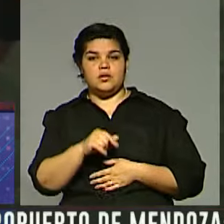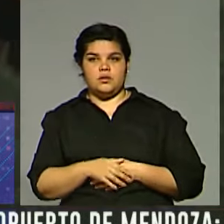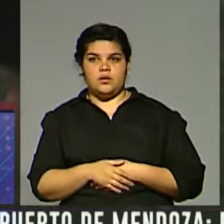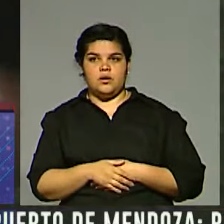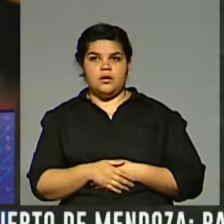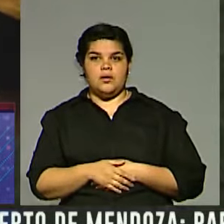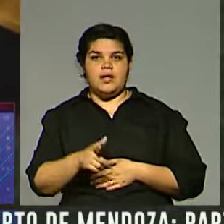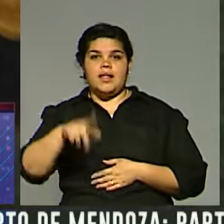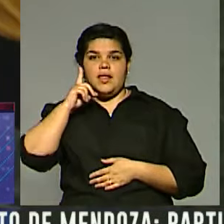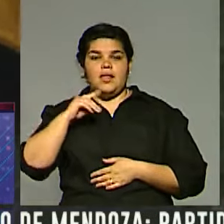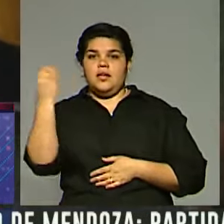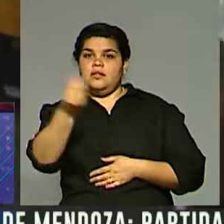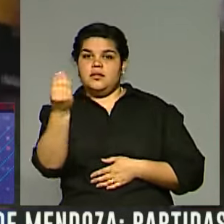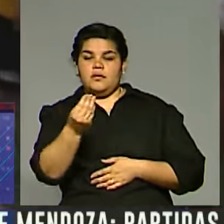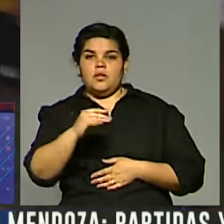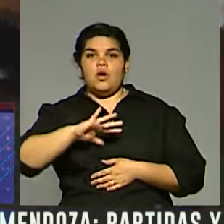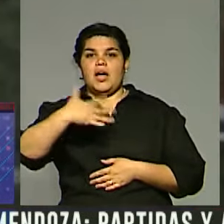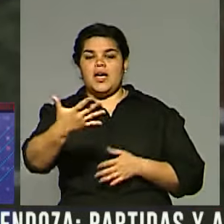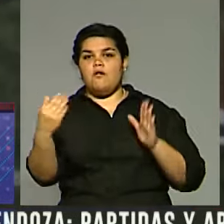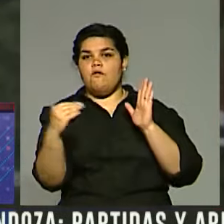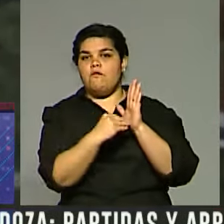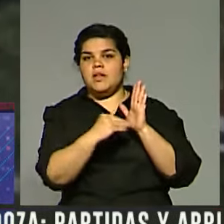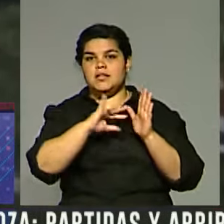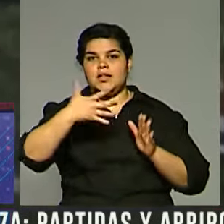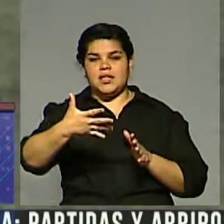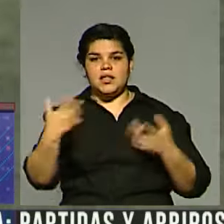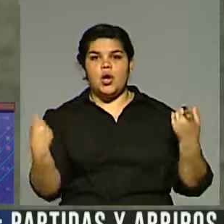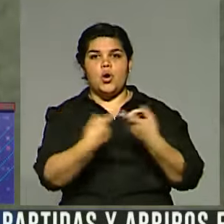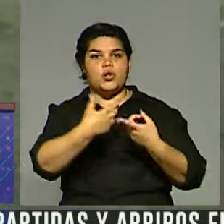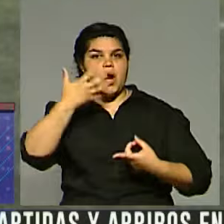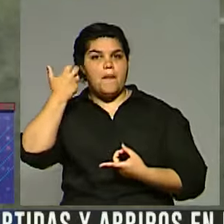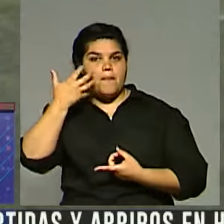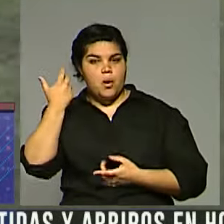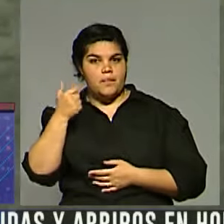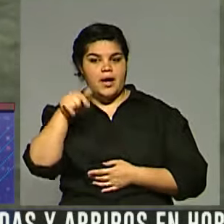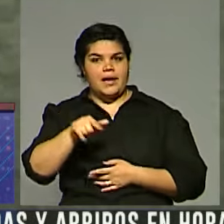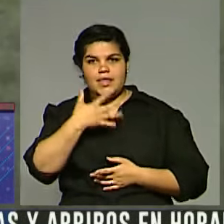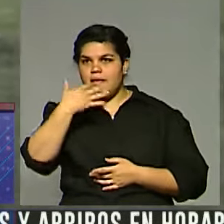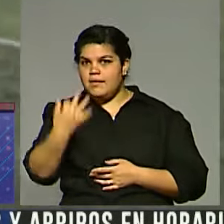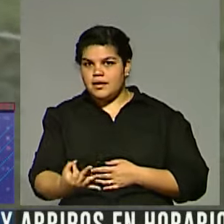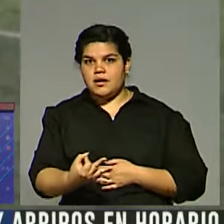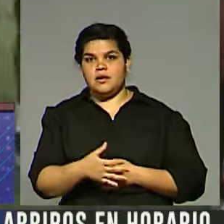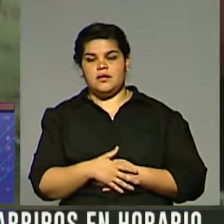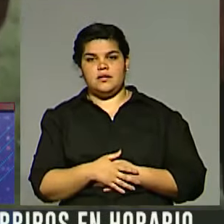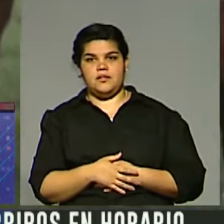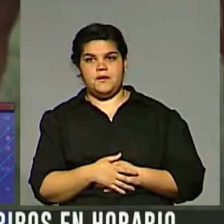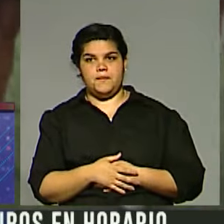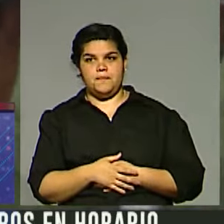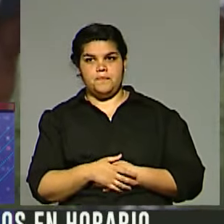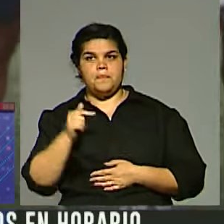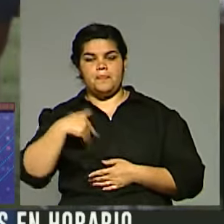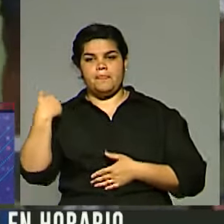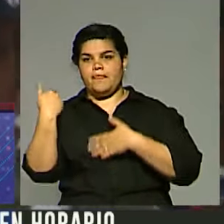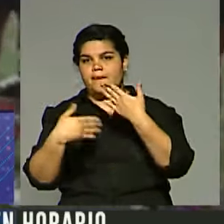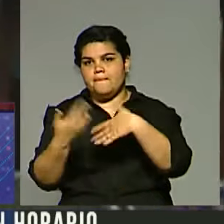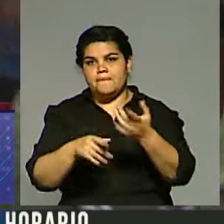estar jugando por la quinta fecha del Rugby Championship con los Pumas, bueno, han generado, la verdad que, por lo menos en cuanto a lo que van haciendo